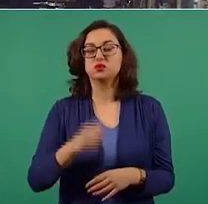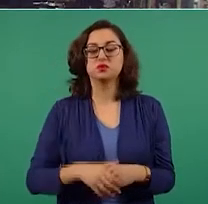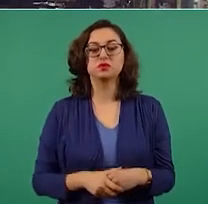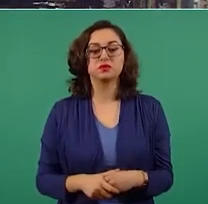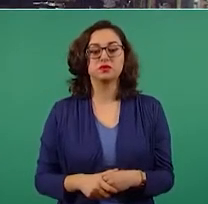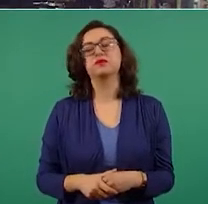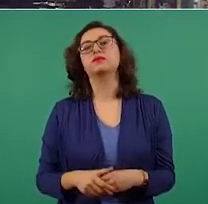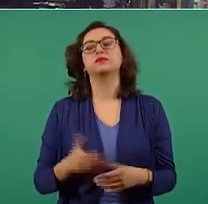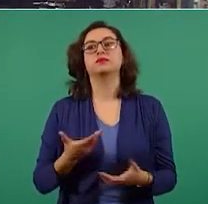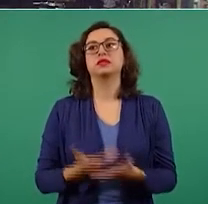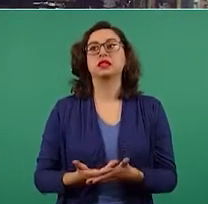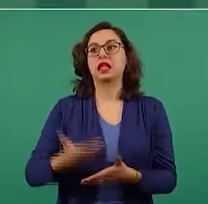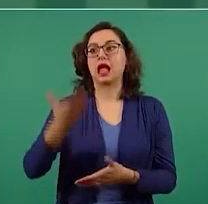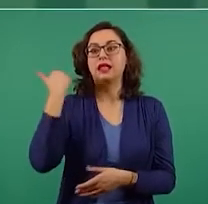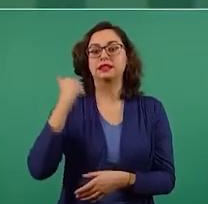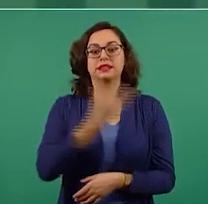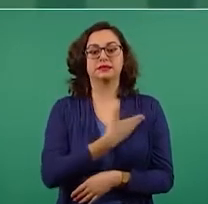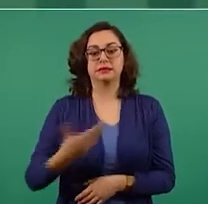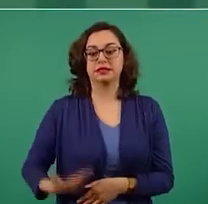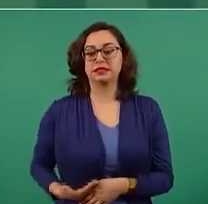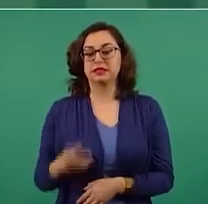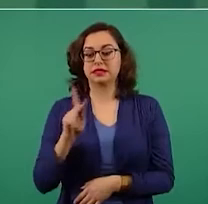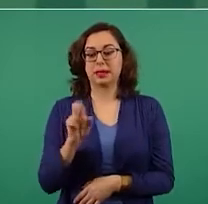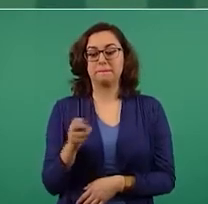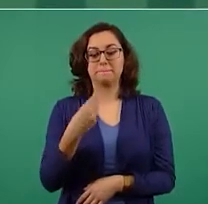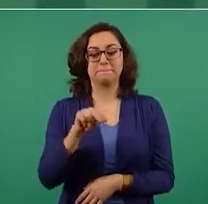el presidente Peña,